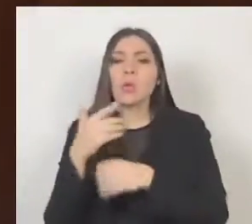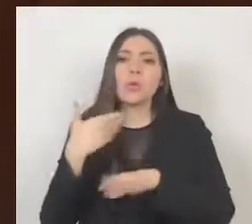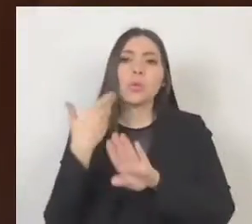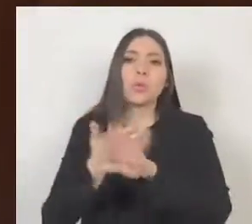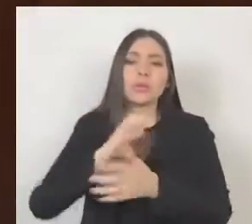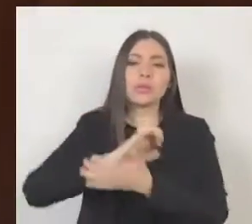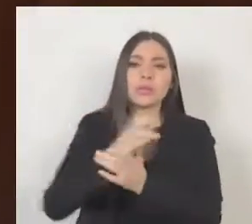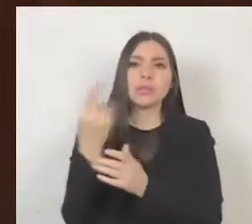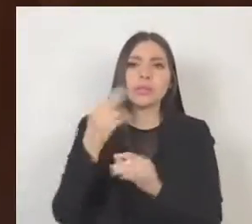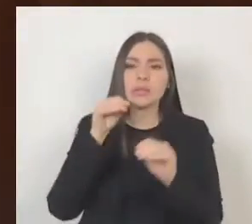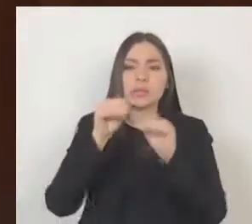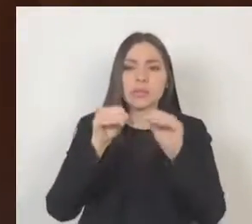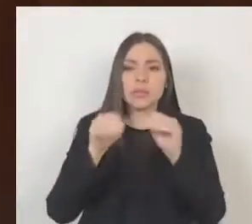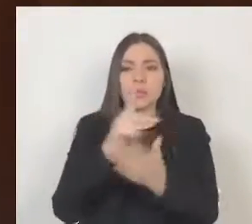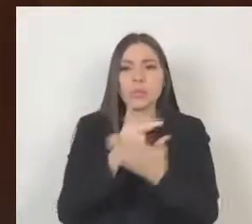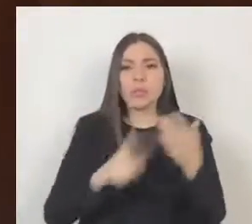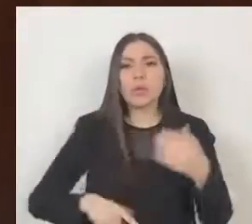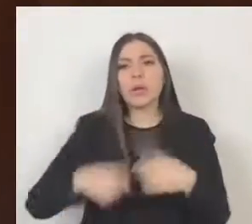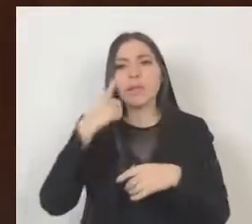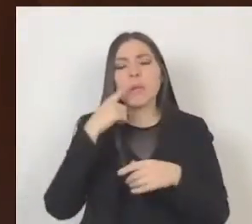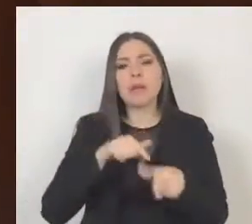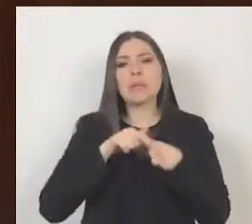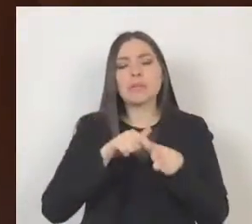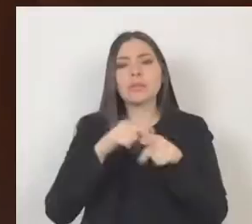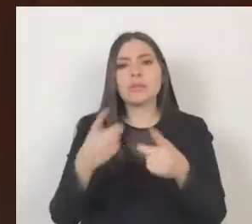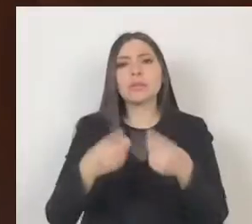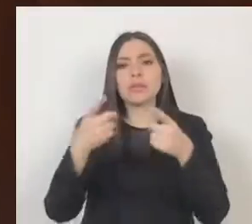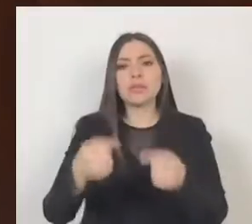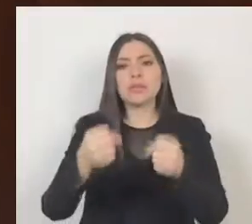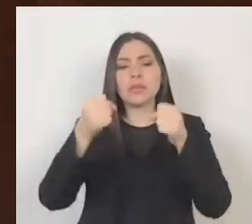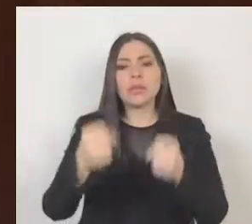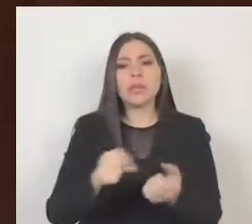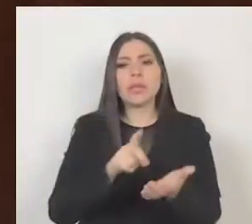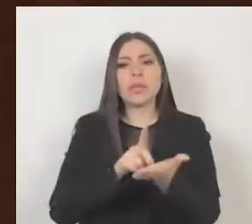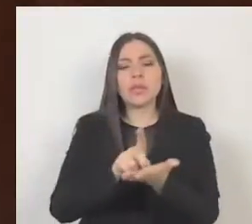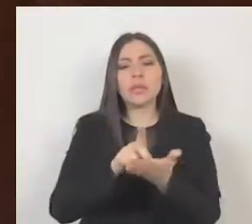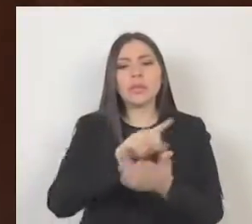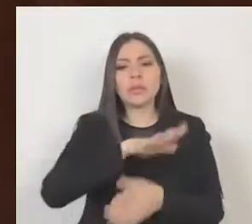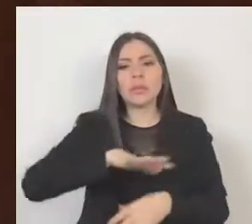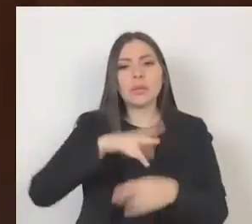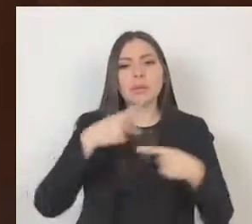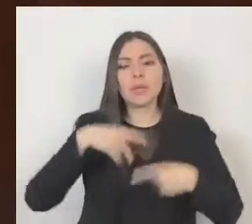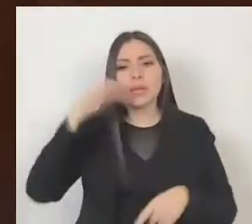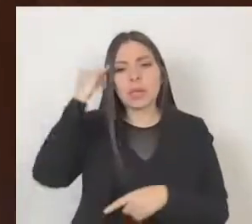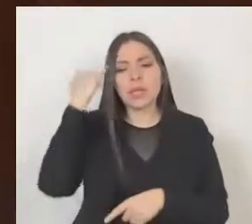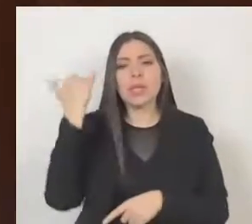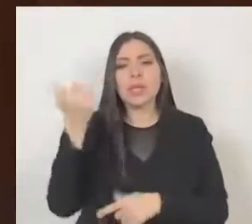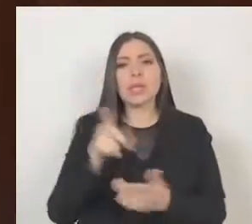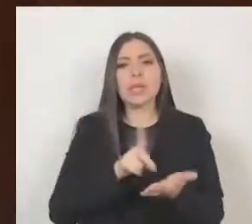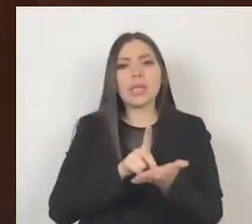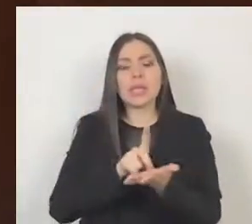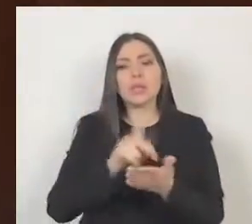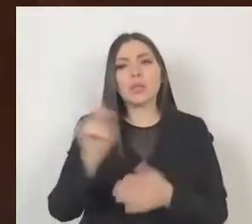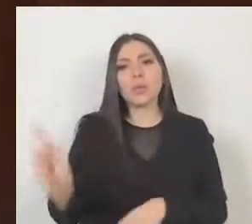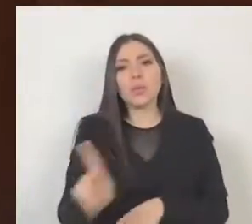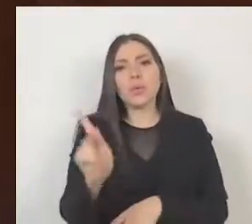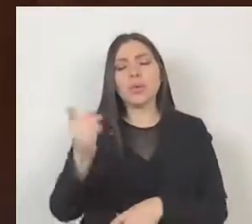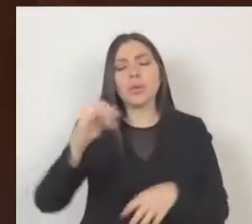que garanticen la vigencia de los derechos de los indígenas y el derecho integral de sus pueblos y